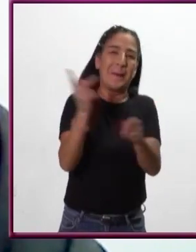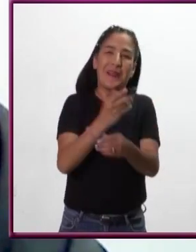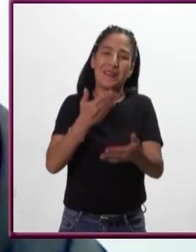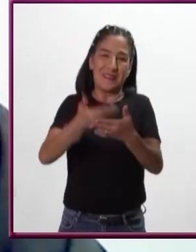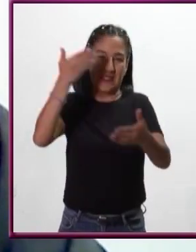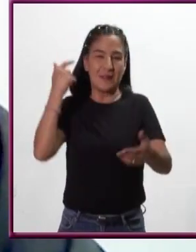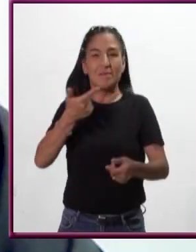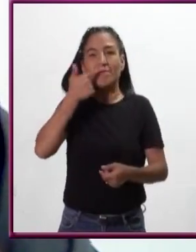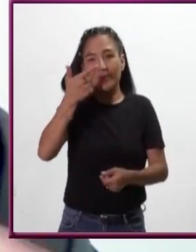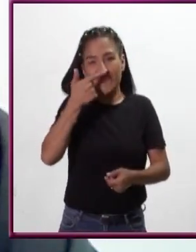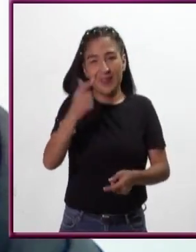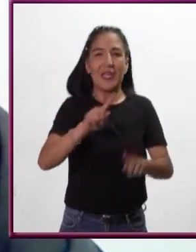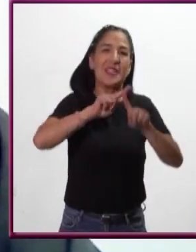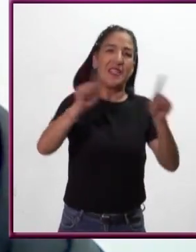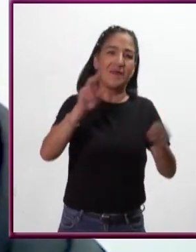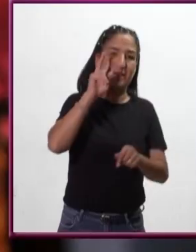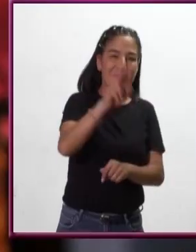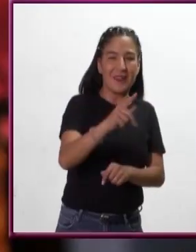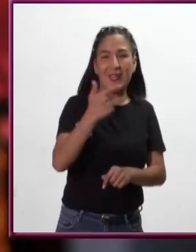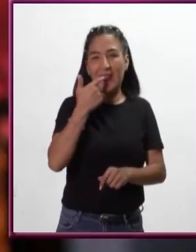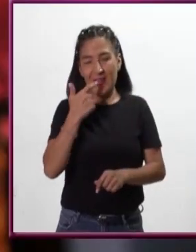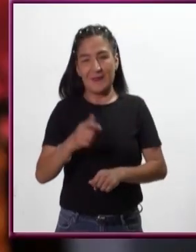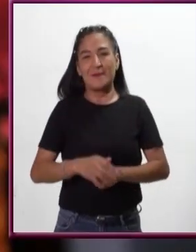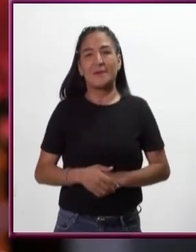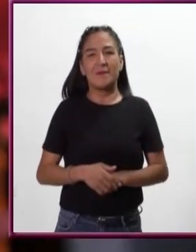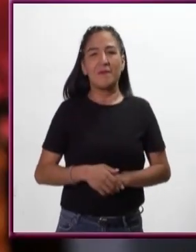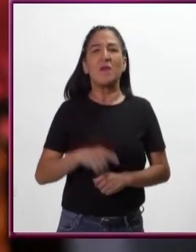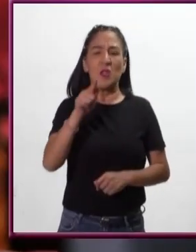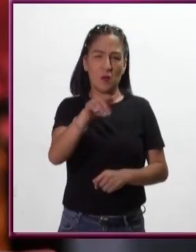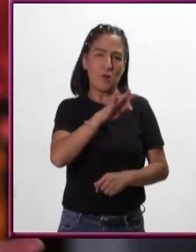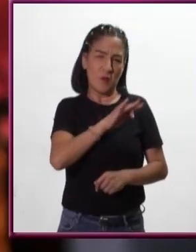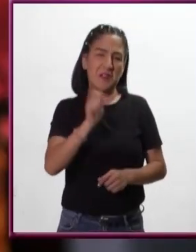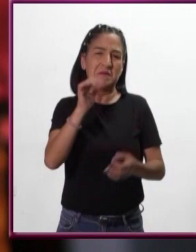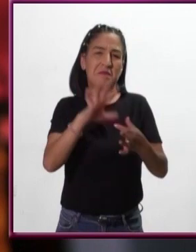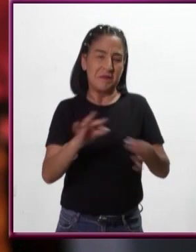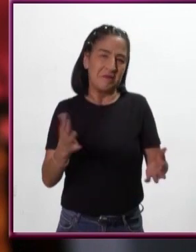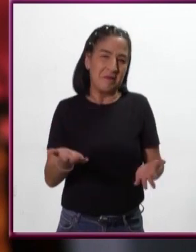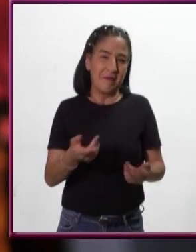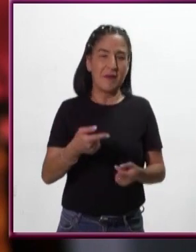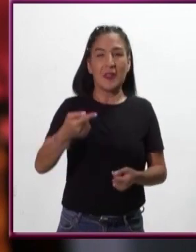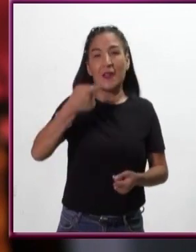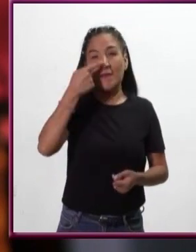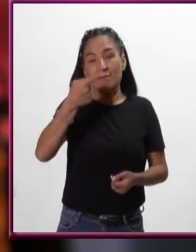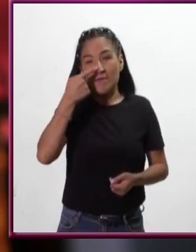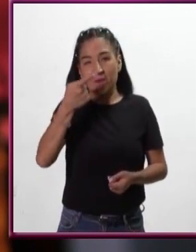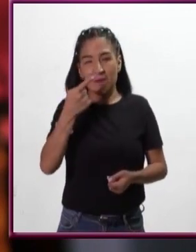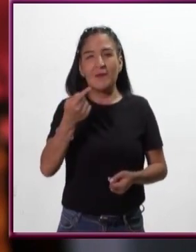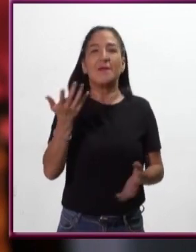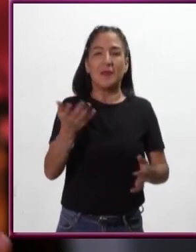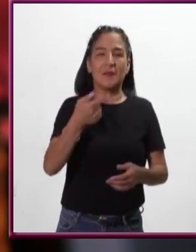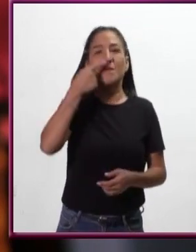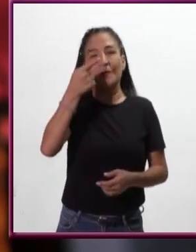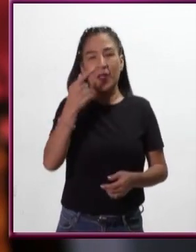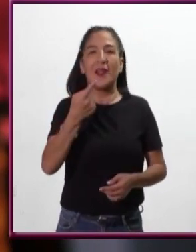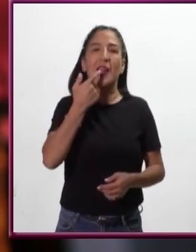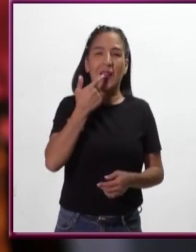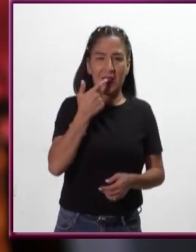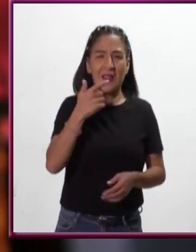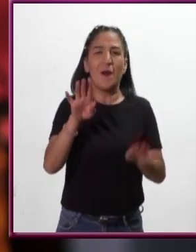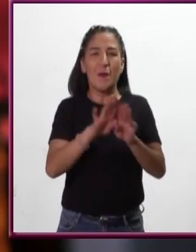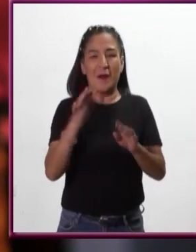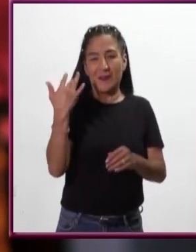pasada, ¿eh? A diferencia de los otros sentidos. Y se podría decir también que, o sea, la nariz y el gusto, bueno, el olfato y el